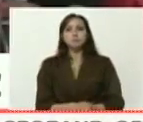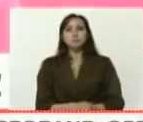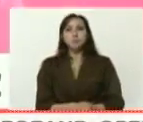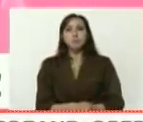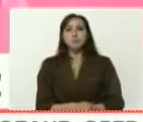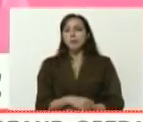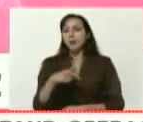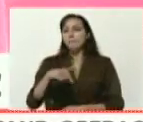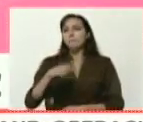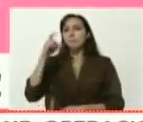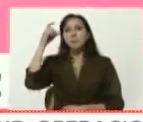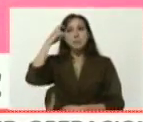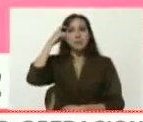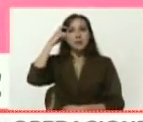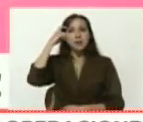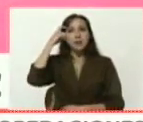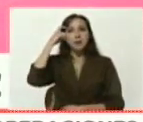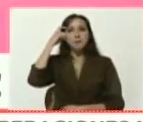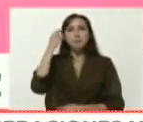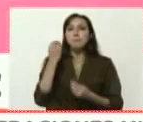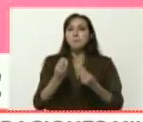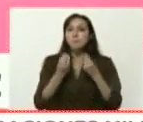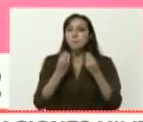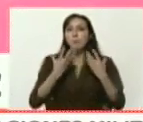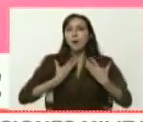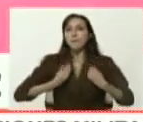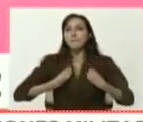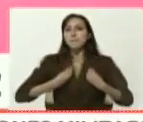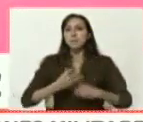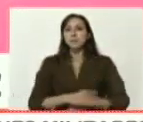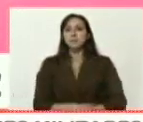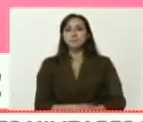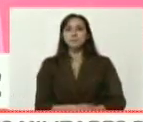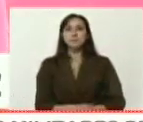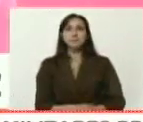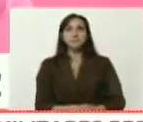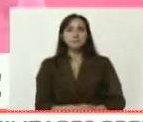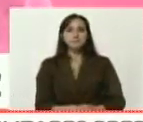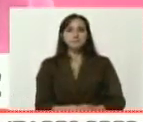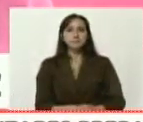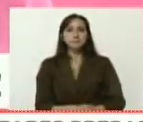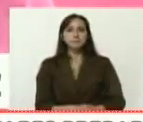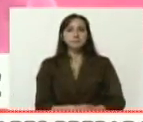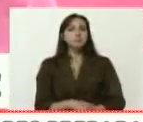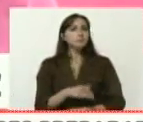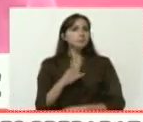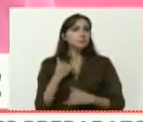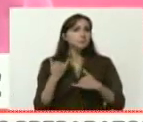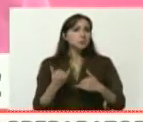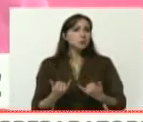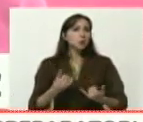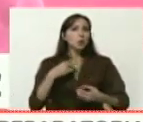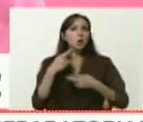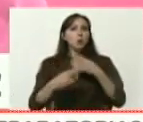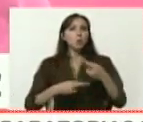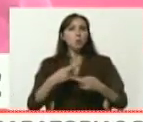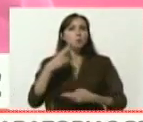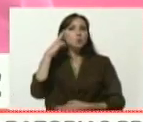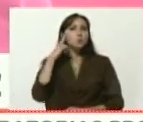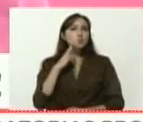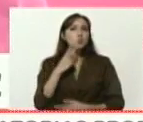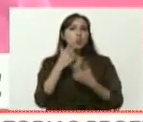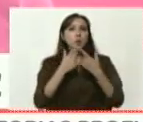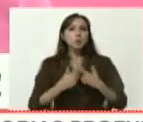un día de mucha vida. Hoy, cuando la revolución bolivariana libra una